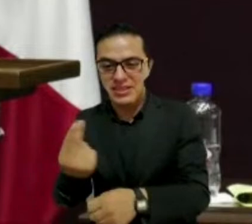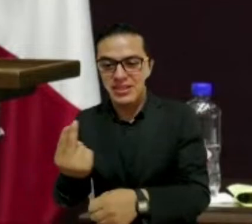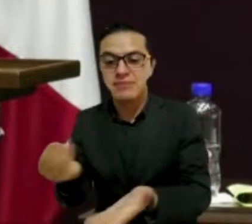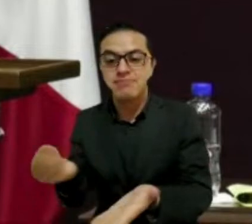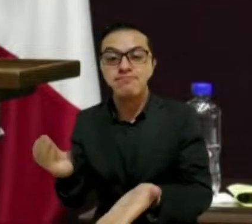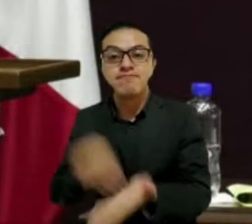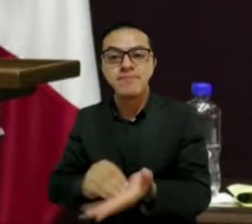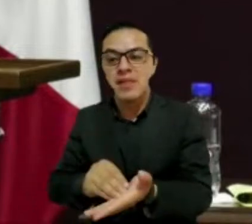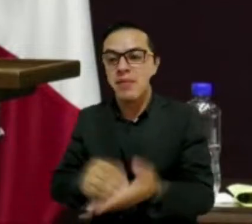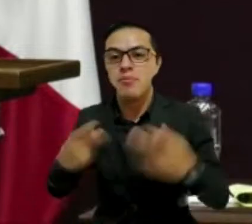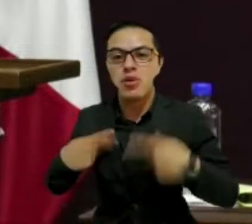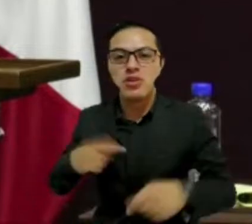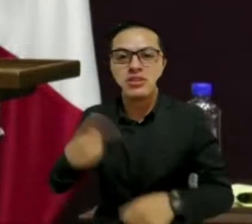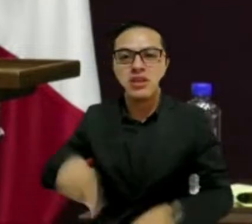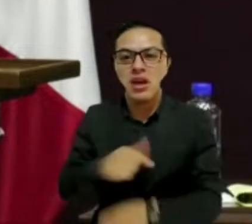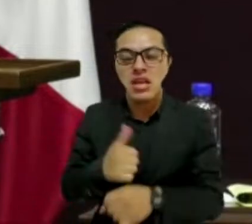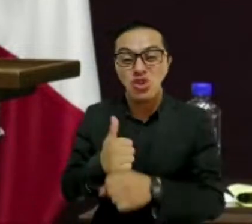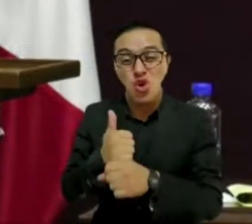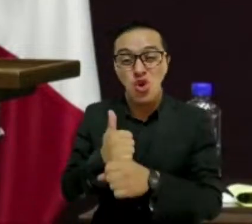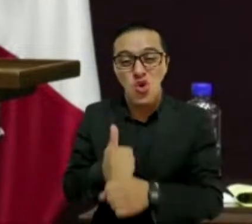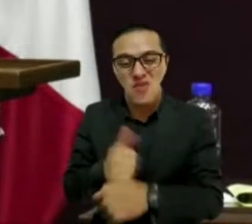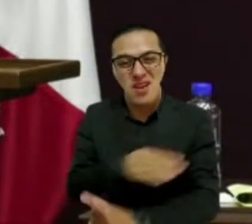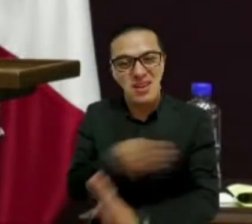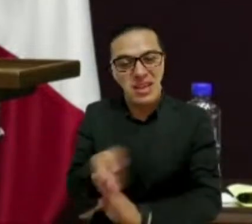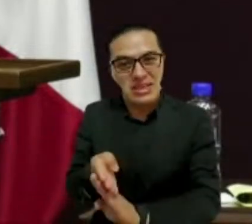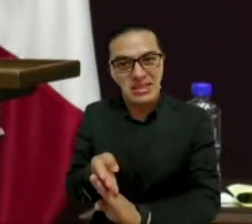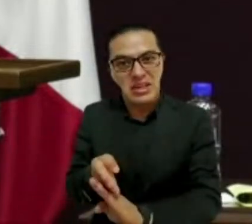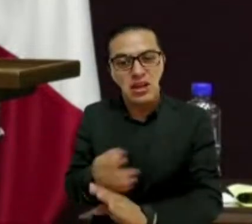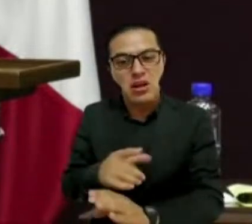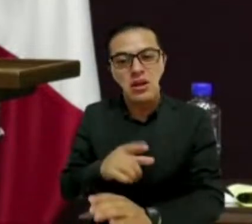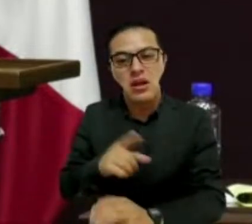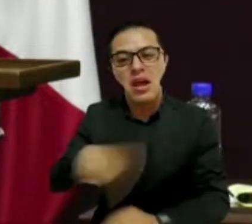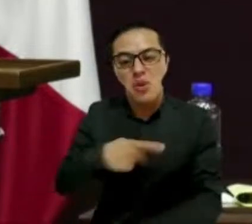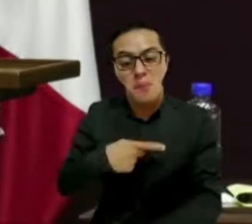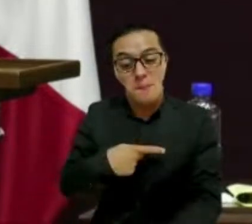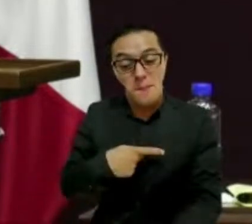condición de pobreza extrema y pobreza moderada. ¿Es cuánto, presidente?